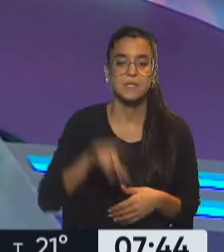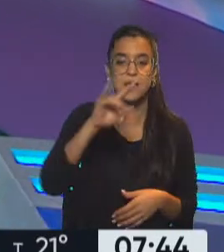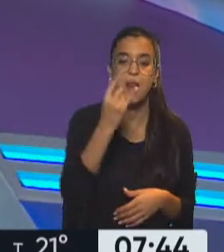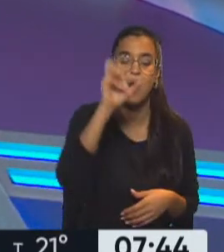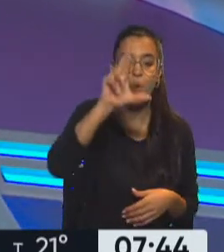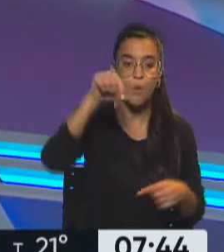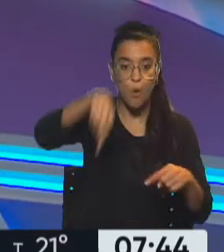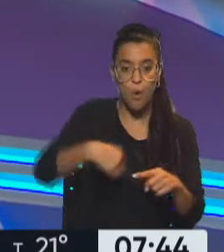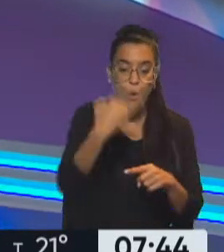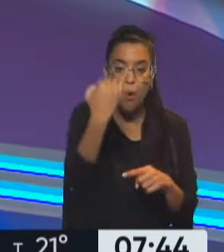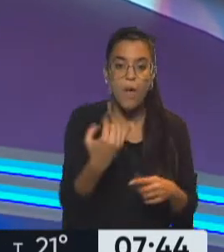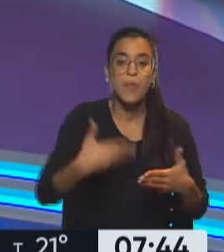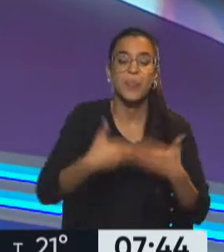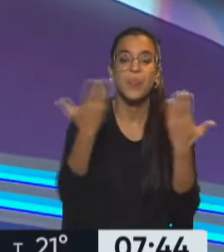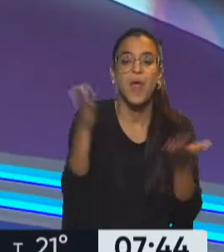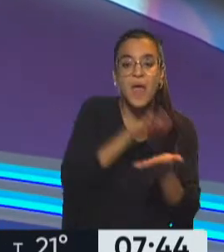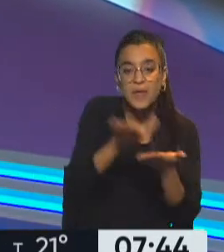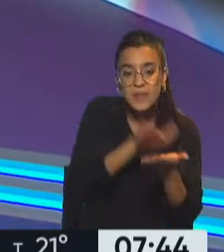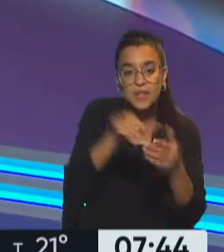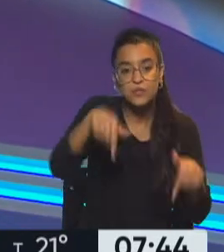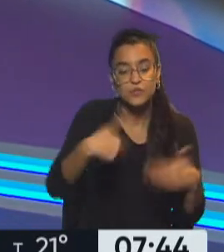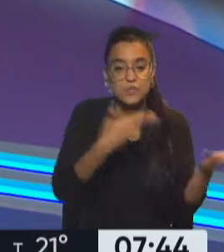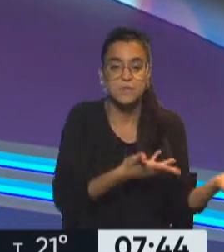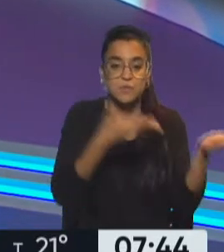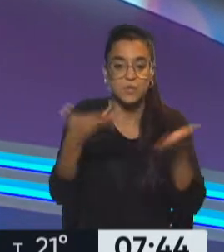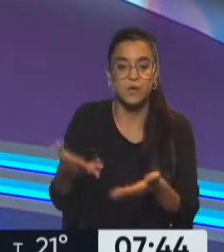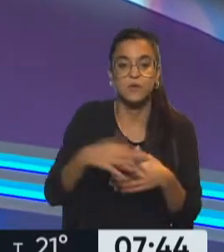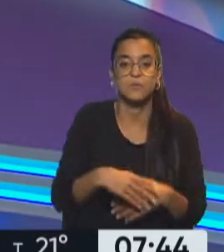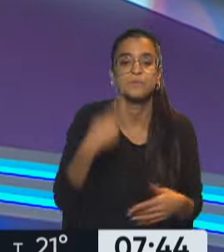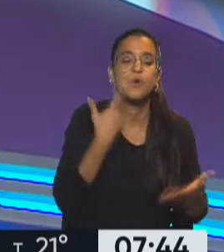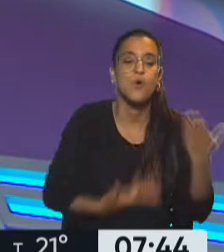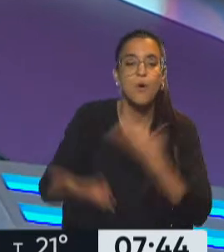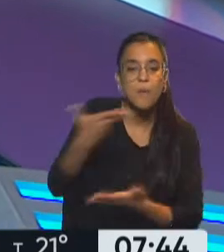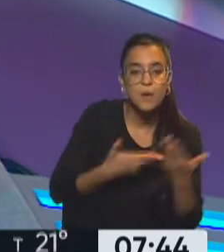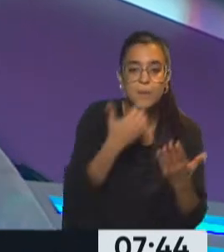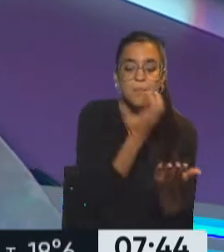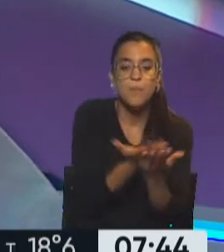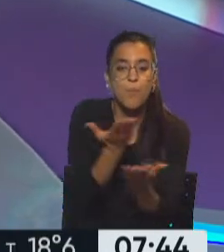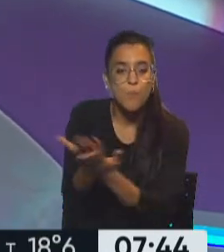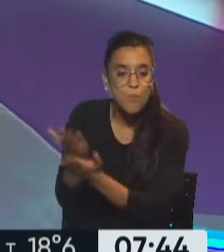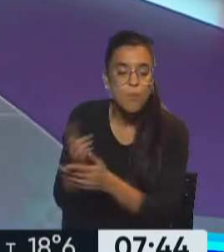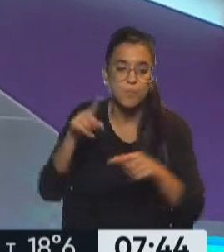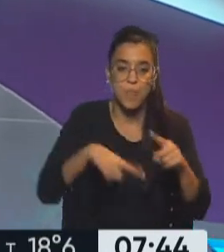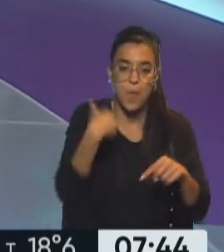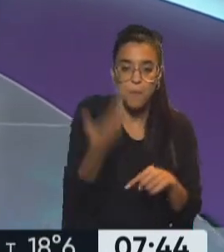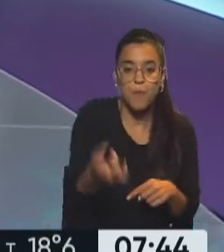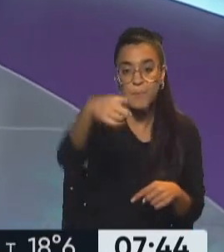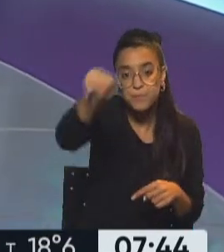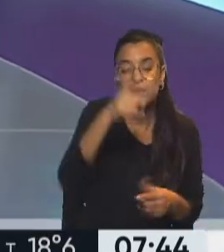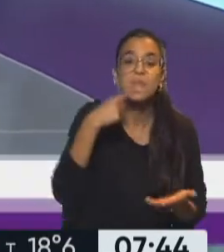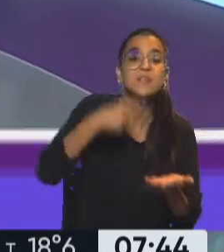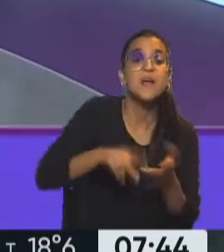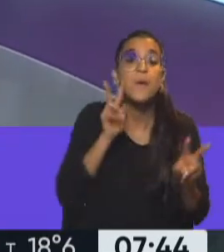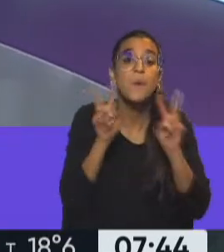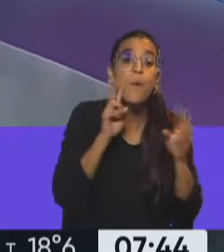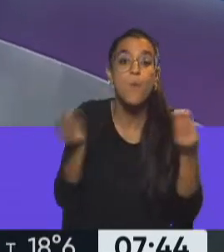Hoy es día jueves, día de estrenos, así que los invitamos a compartir cuáles son las propuestas para que después decidan y vean